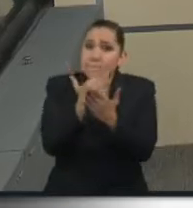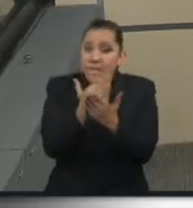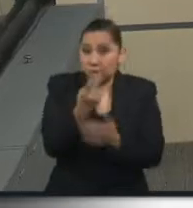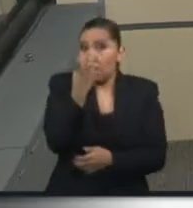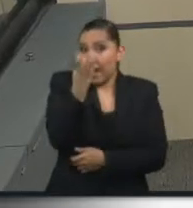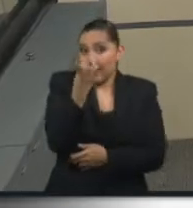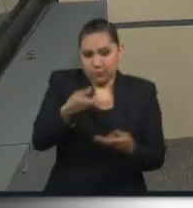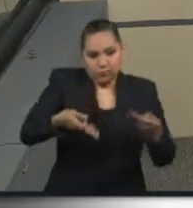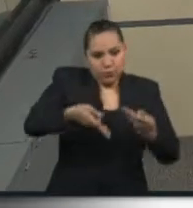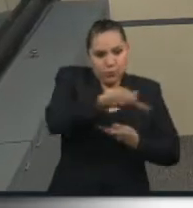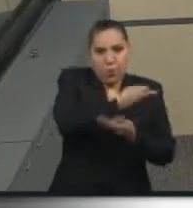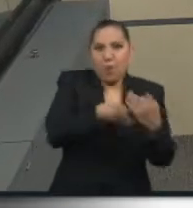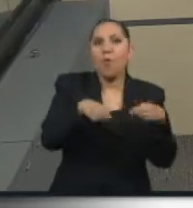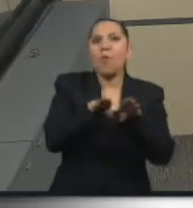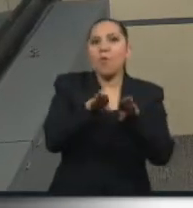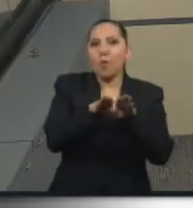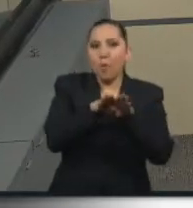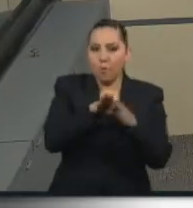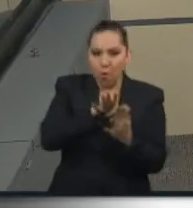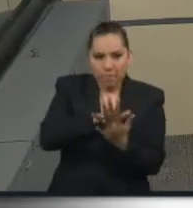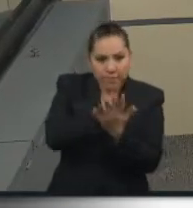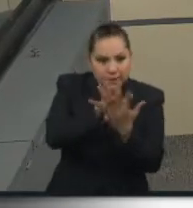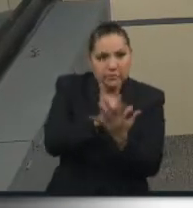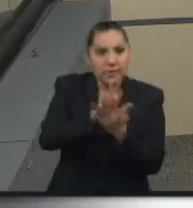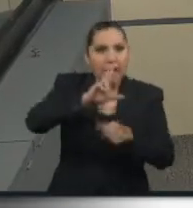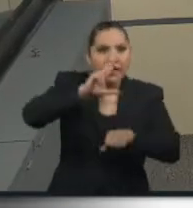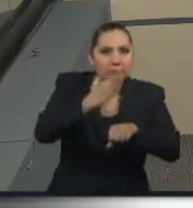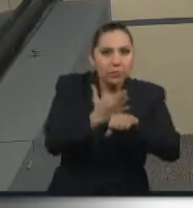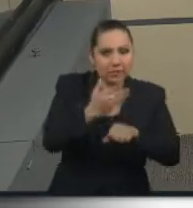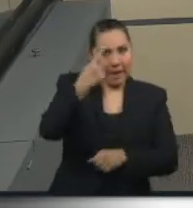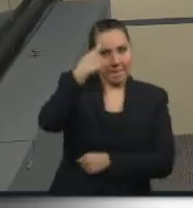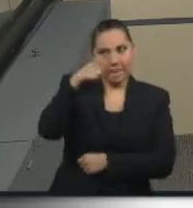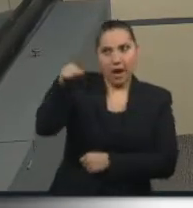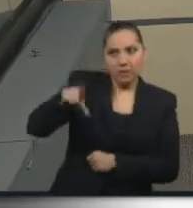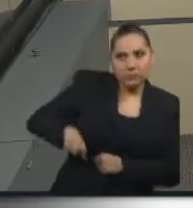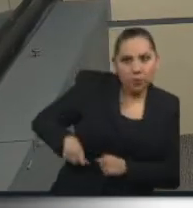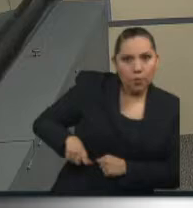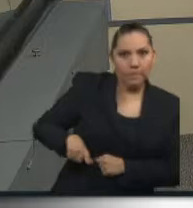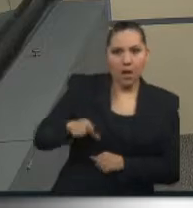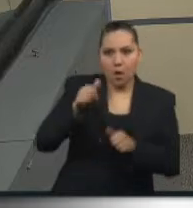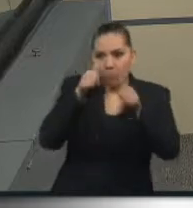a las autoridades, a los servicios de emergencia, a los servicios de salud. Por lo pronto,